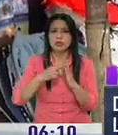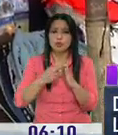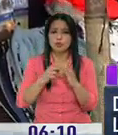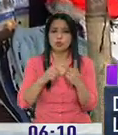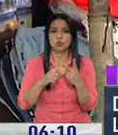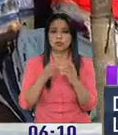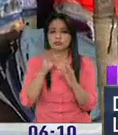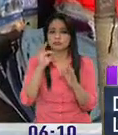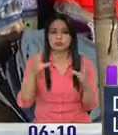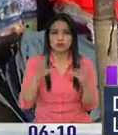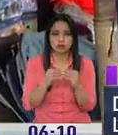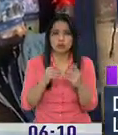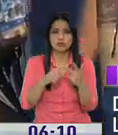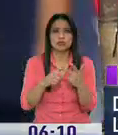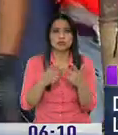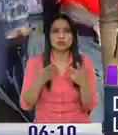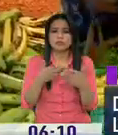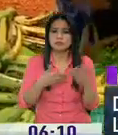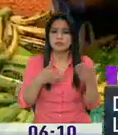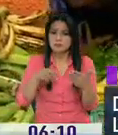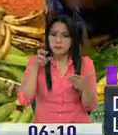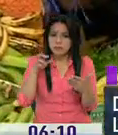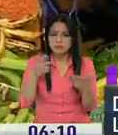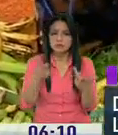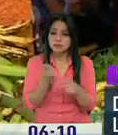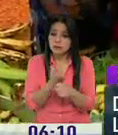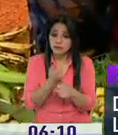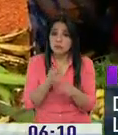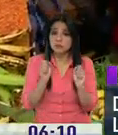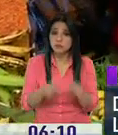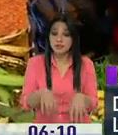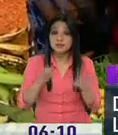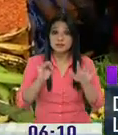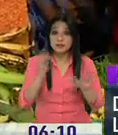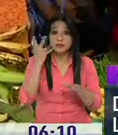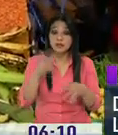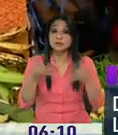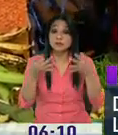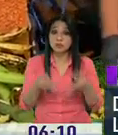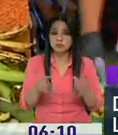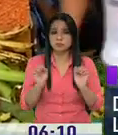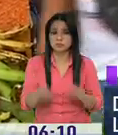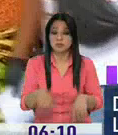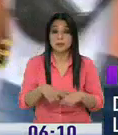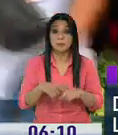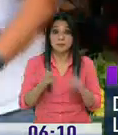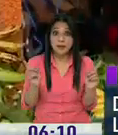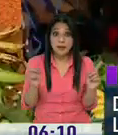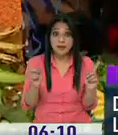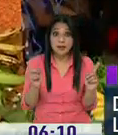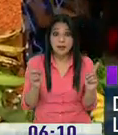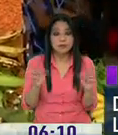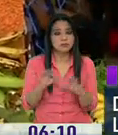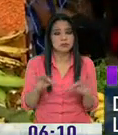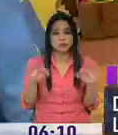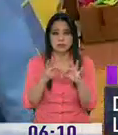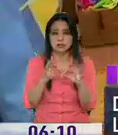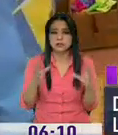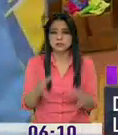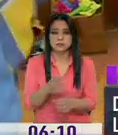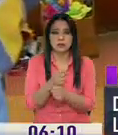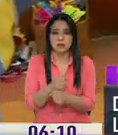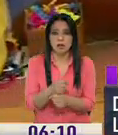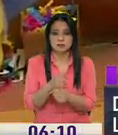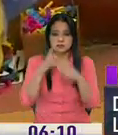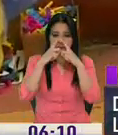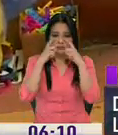las patentes, de pronto la tienen traspapelada, que trabajen, que en 7 días ellos cumplan con esto. Pero sí las medidas básicas de bioseguridad, uso de